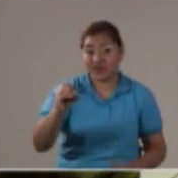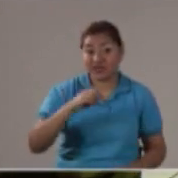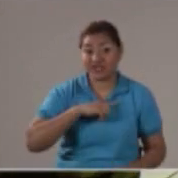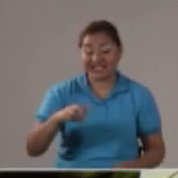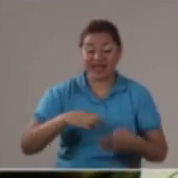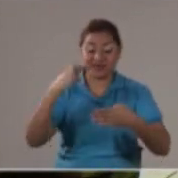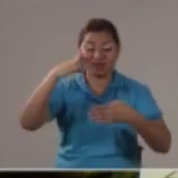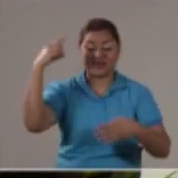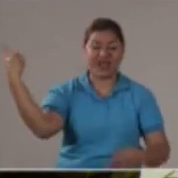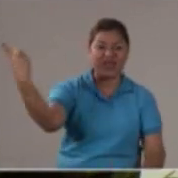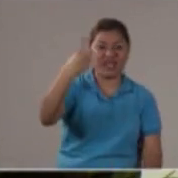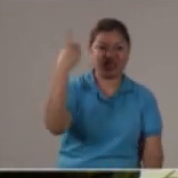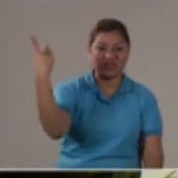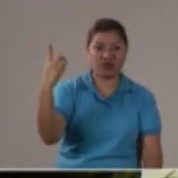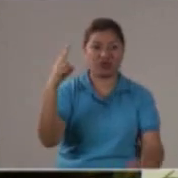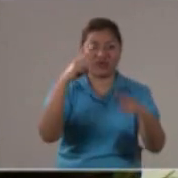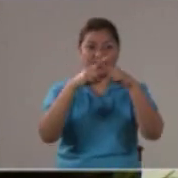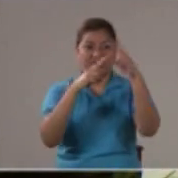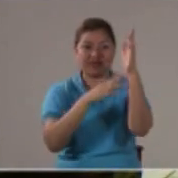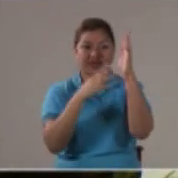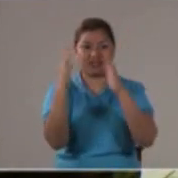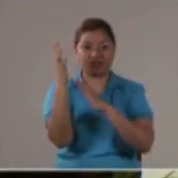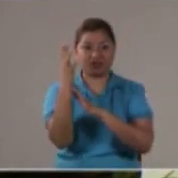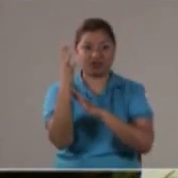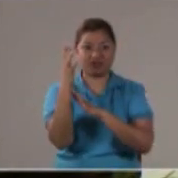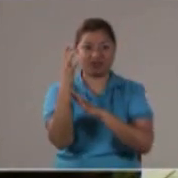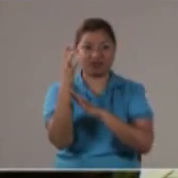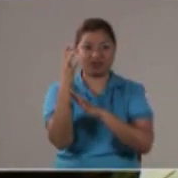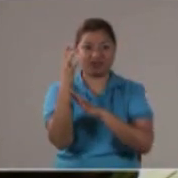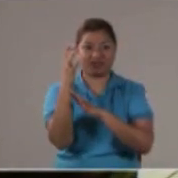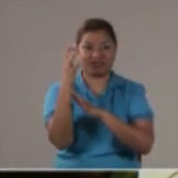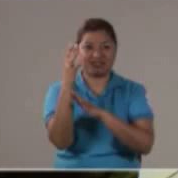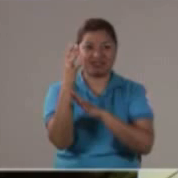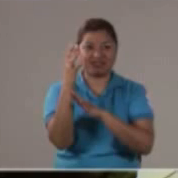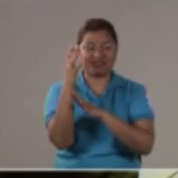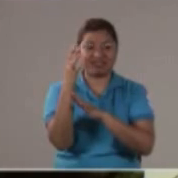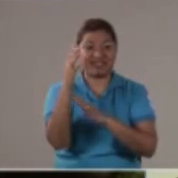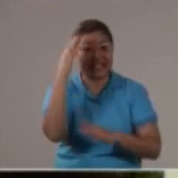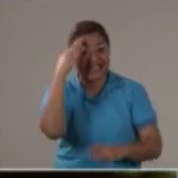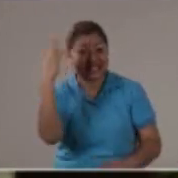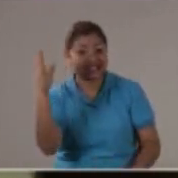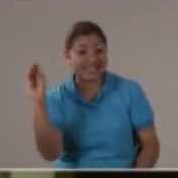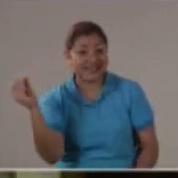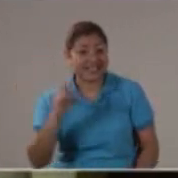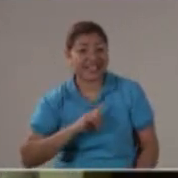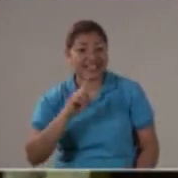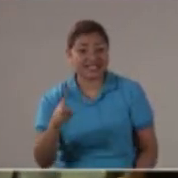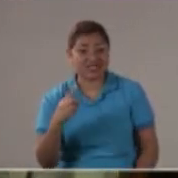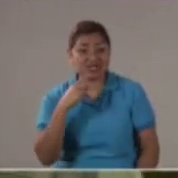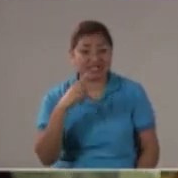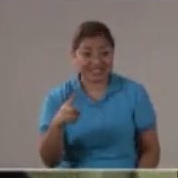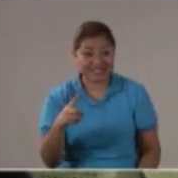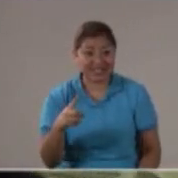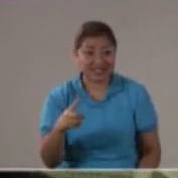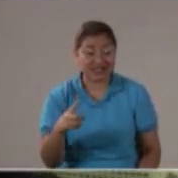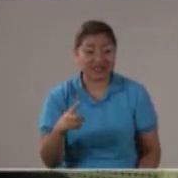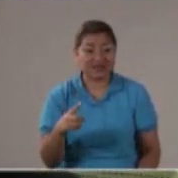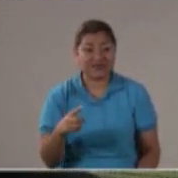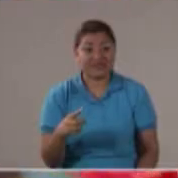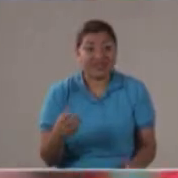lo que ellos anhelen. En el nombre de Jesús. Ahora, no, hermano, ¿sabe qué es lo que estoy tratando de decirle? ¿Qué